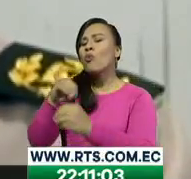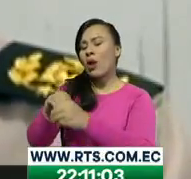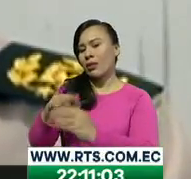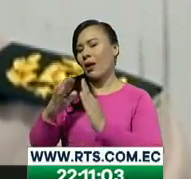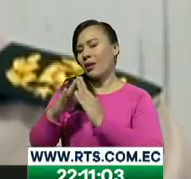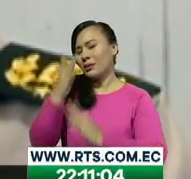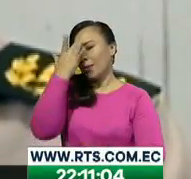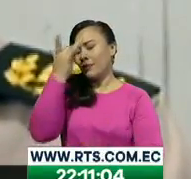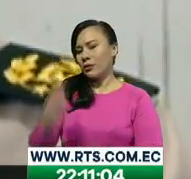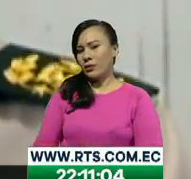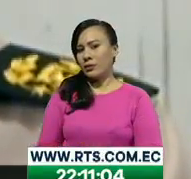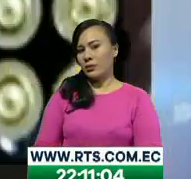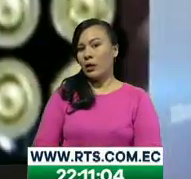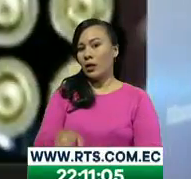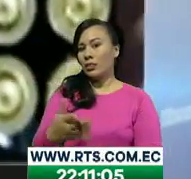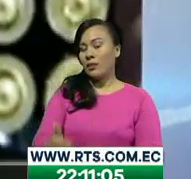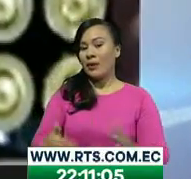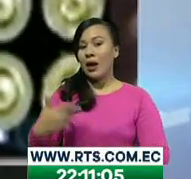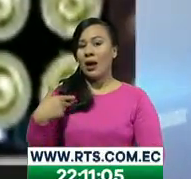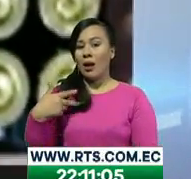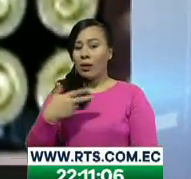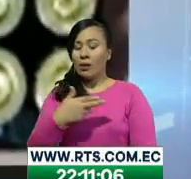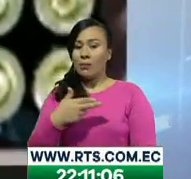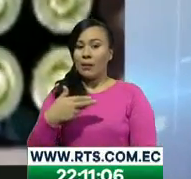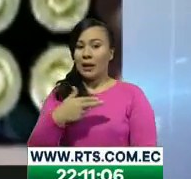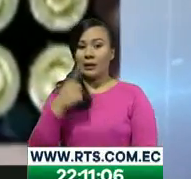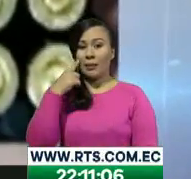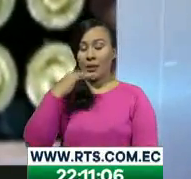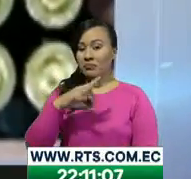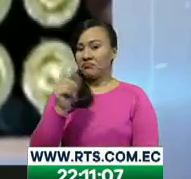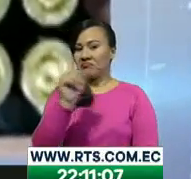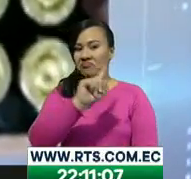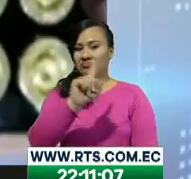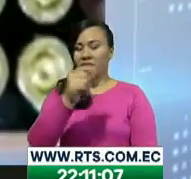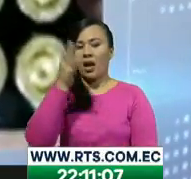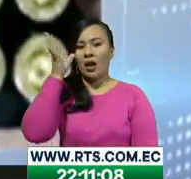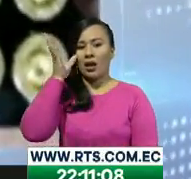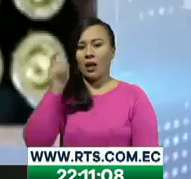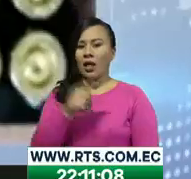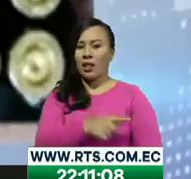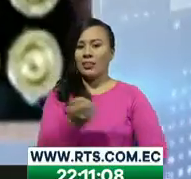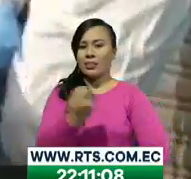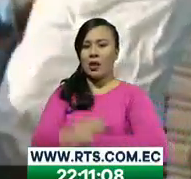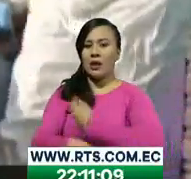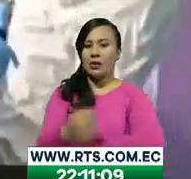cartuchos 2.22 y 25 cartuchos de